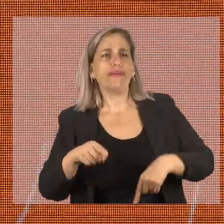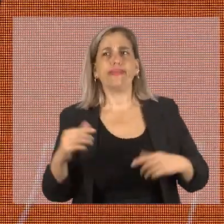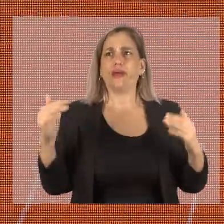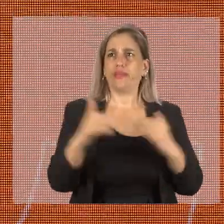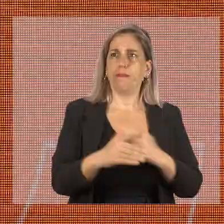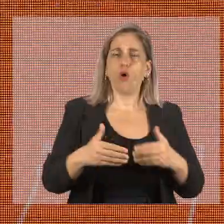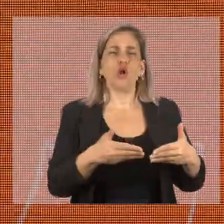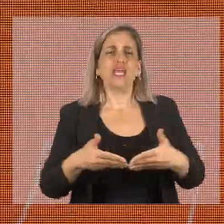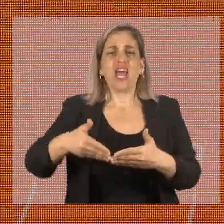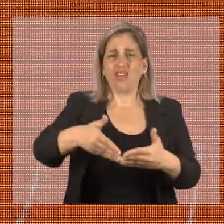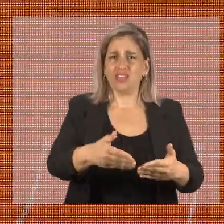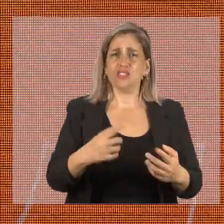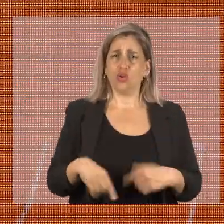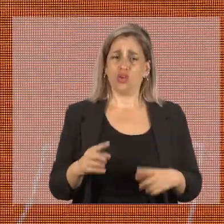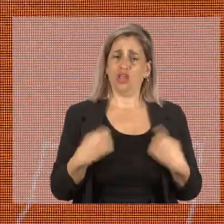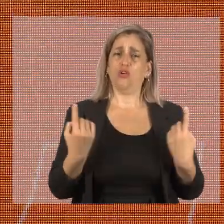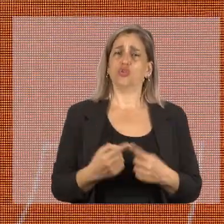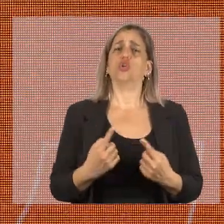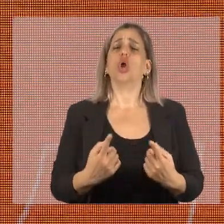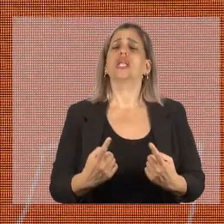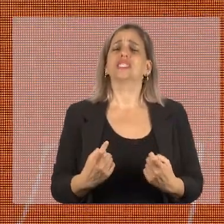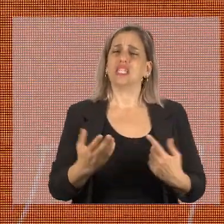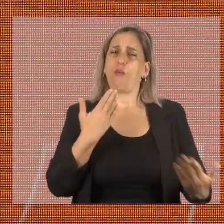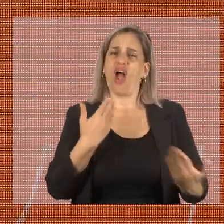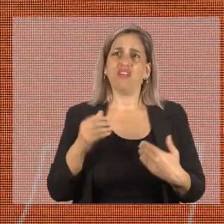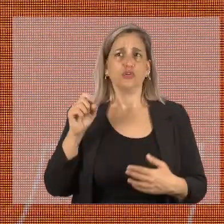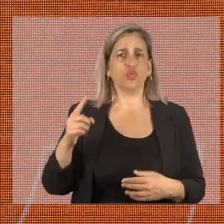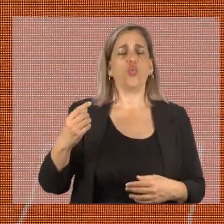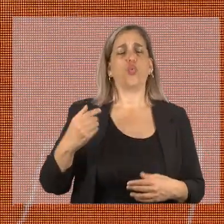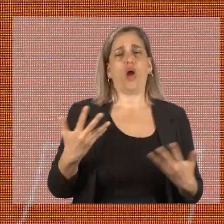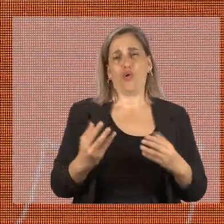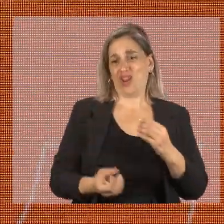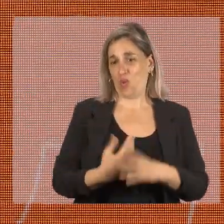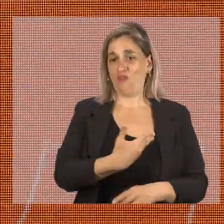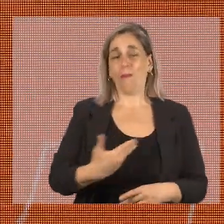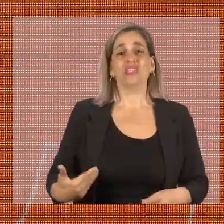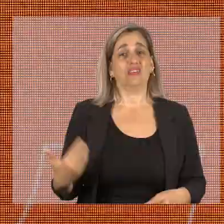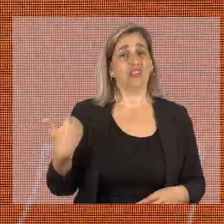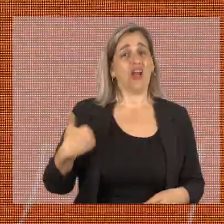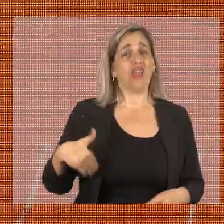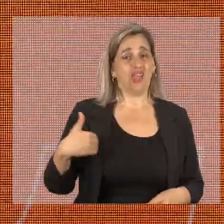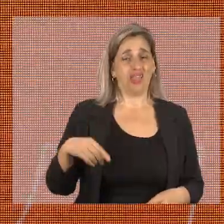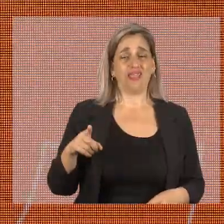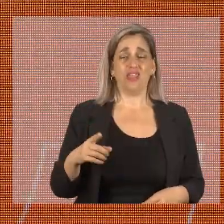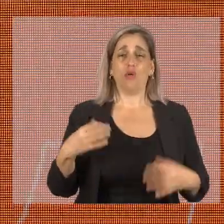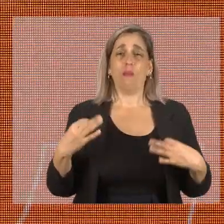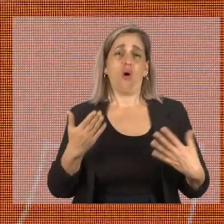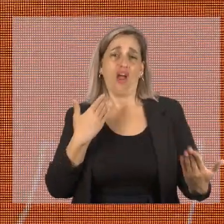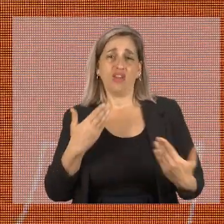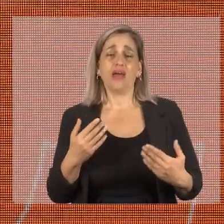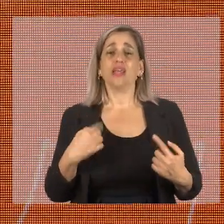logística, de transporte, de navegación, que nosotros vamos a hablar con el presidente argentino en buenos términos y